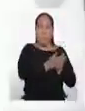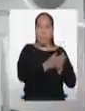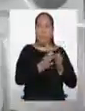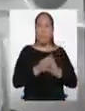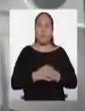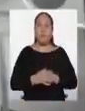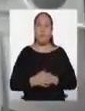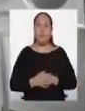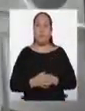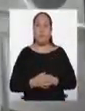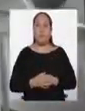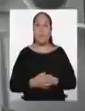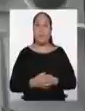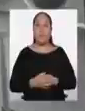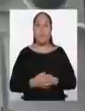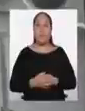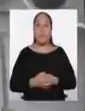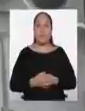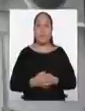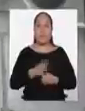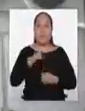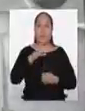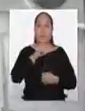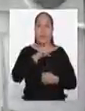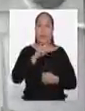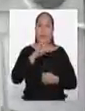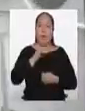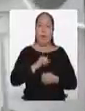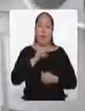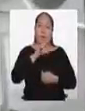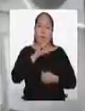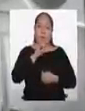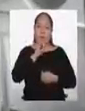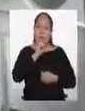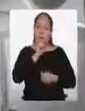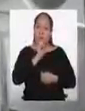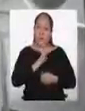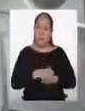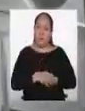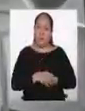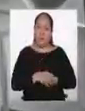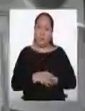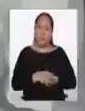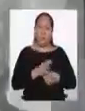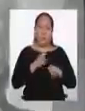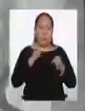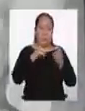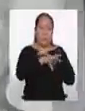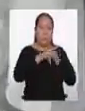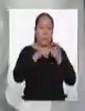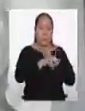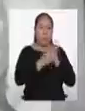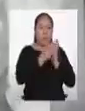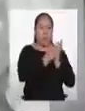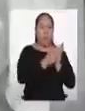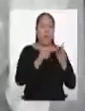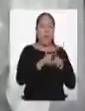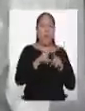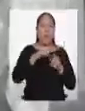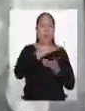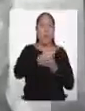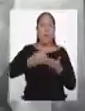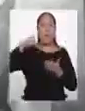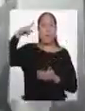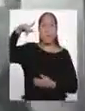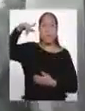fragatas, ¿no?, la Villar y la Guise, y submarinos, lanchas torpederas, y también un componente aéreo, ¿no?